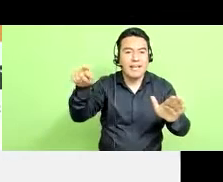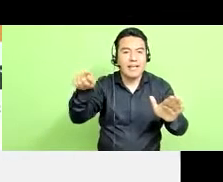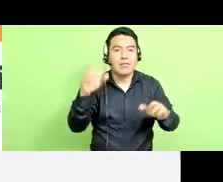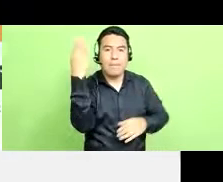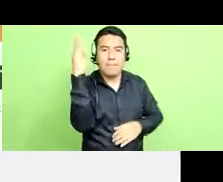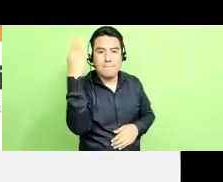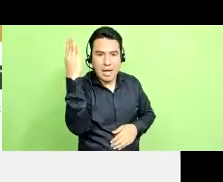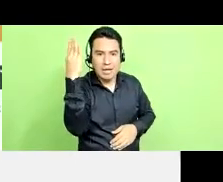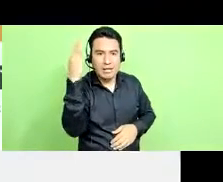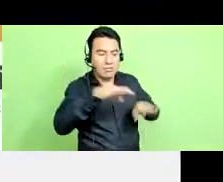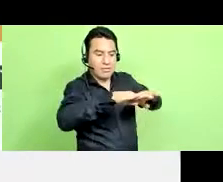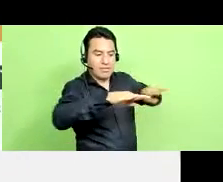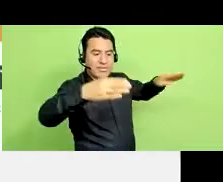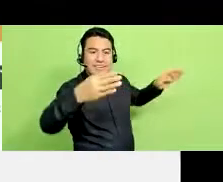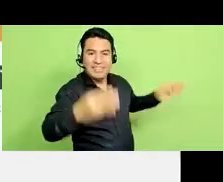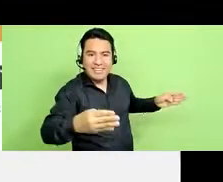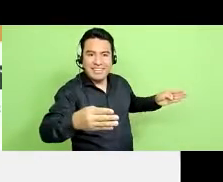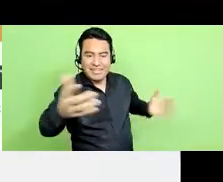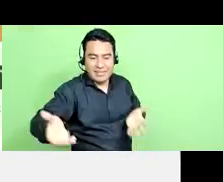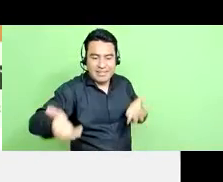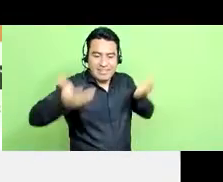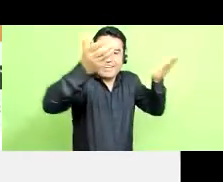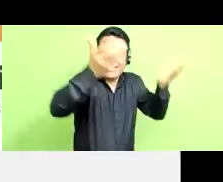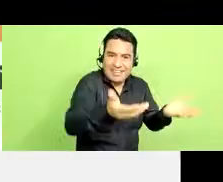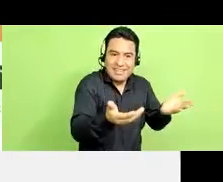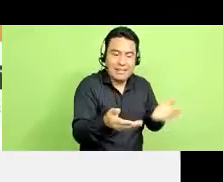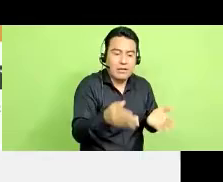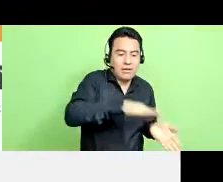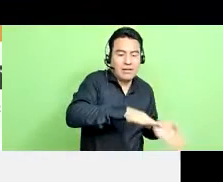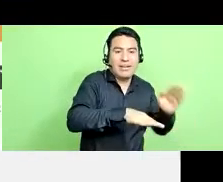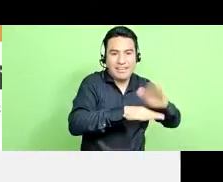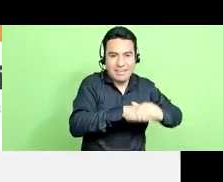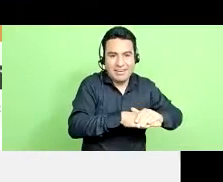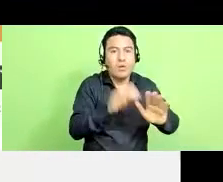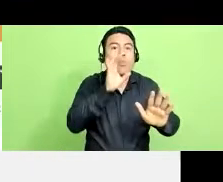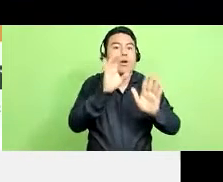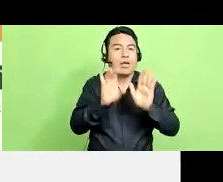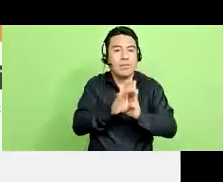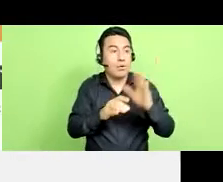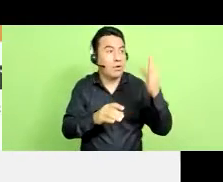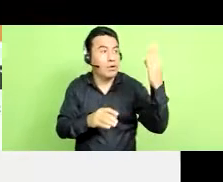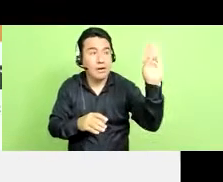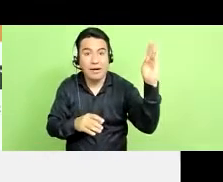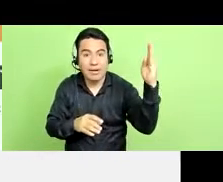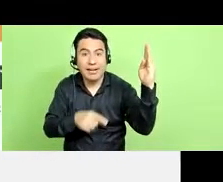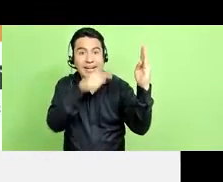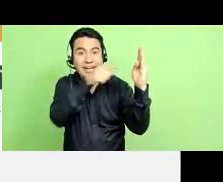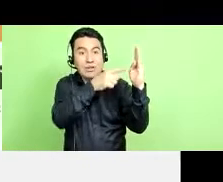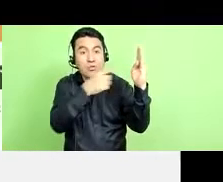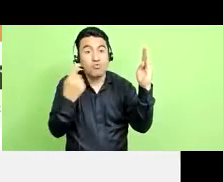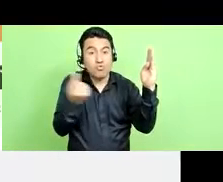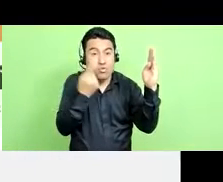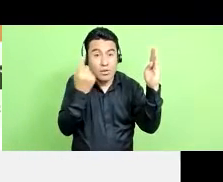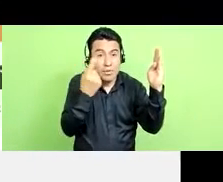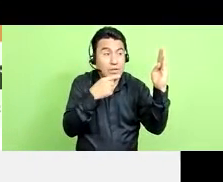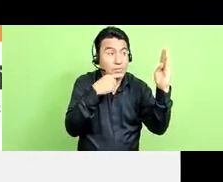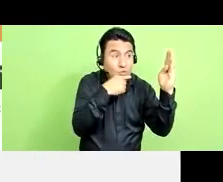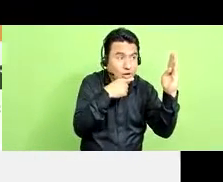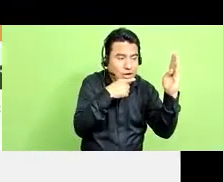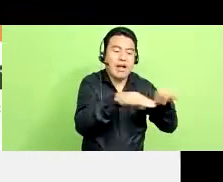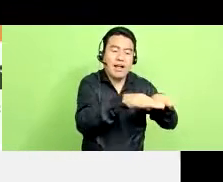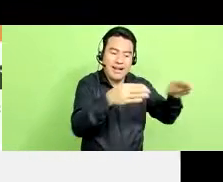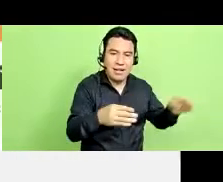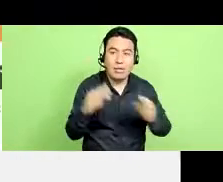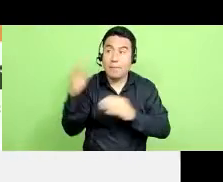en bajo el marco del enfoque igualdad de género es el que estoy cambiador de bebés que está ubicado tanto en los servicios y cinco de